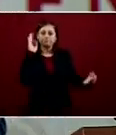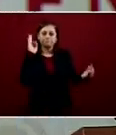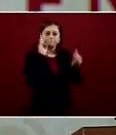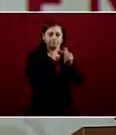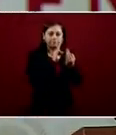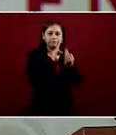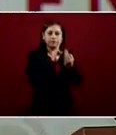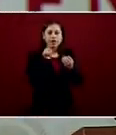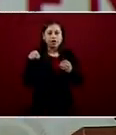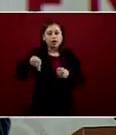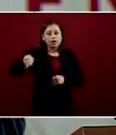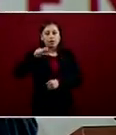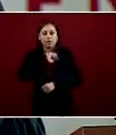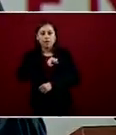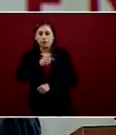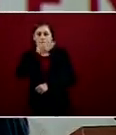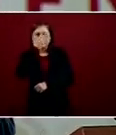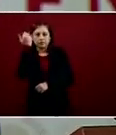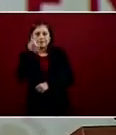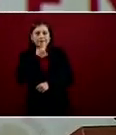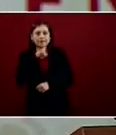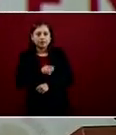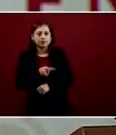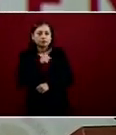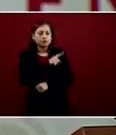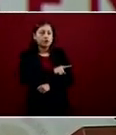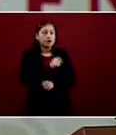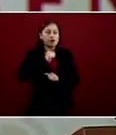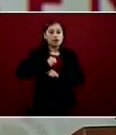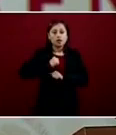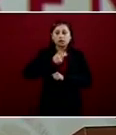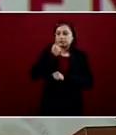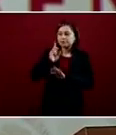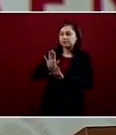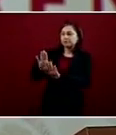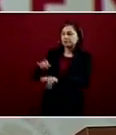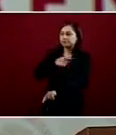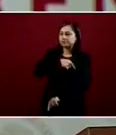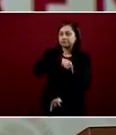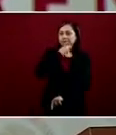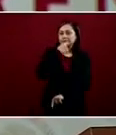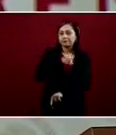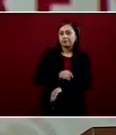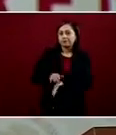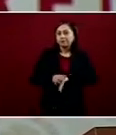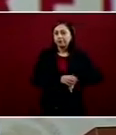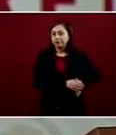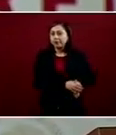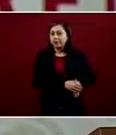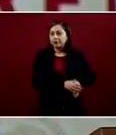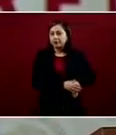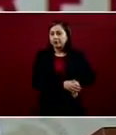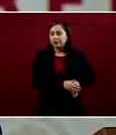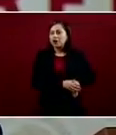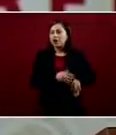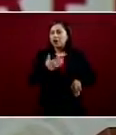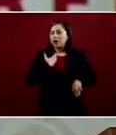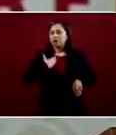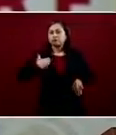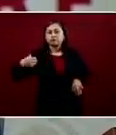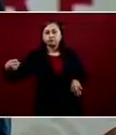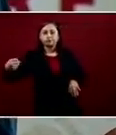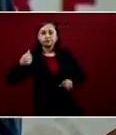les establece que son niños, que son puros niños, no los dejan y se lo llevan a él, lo retienen a